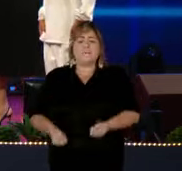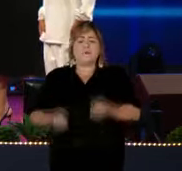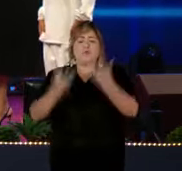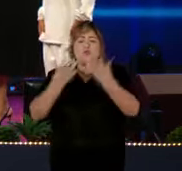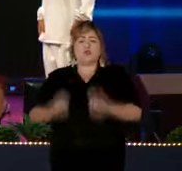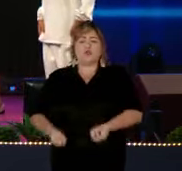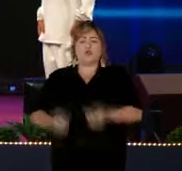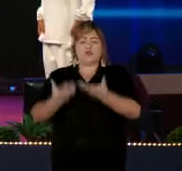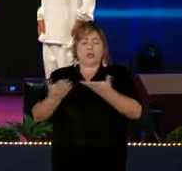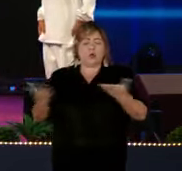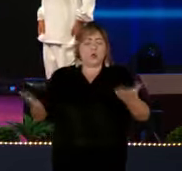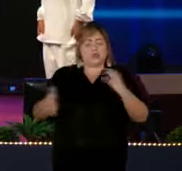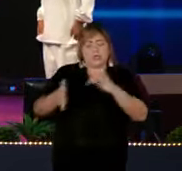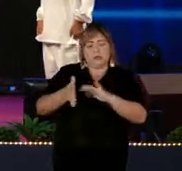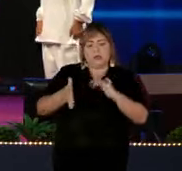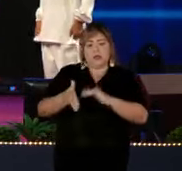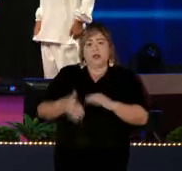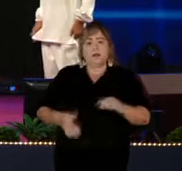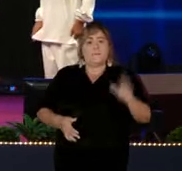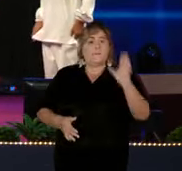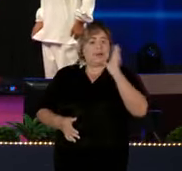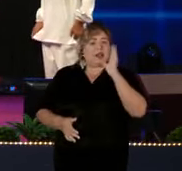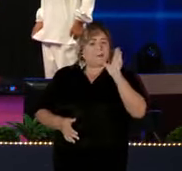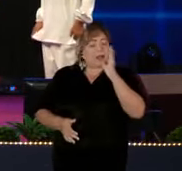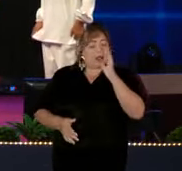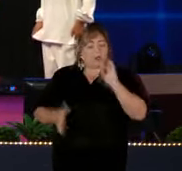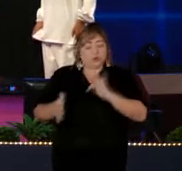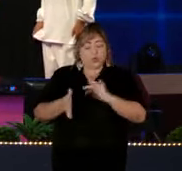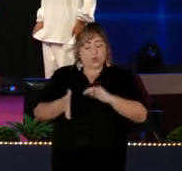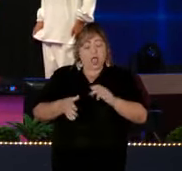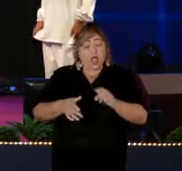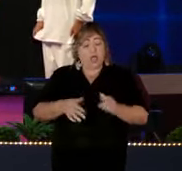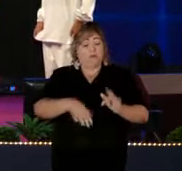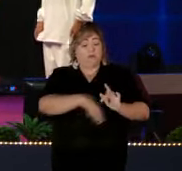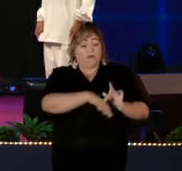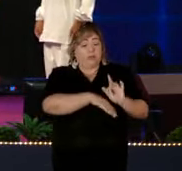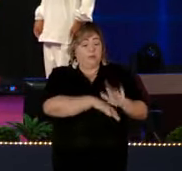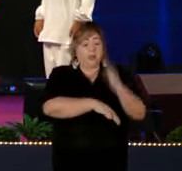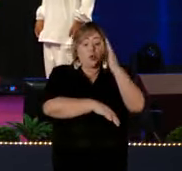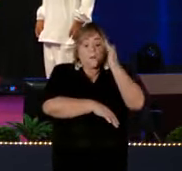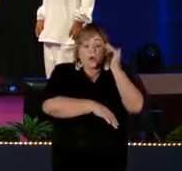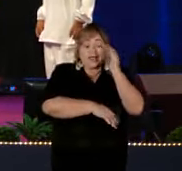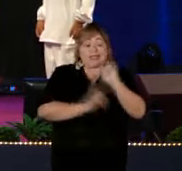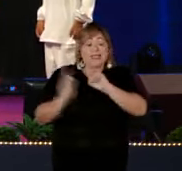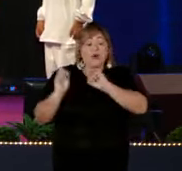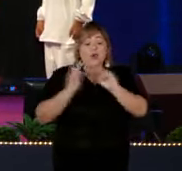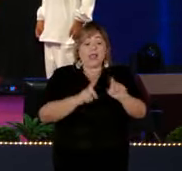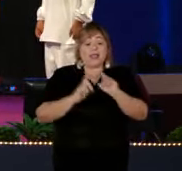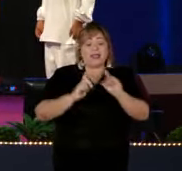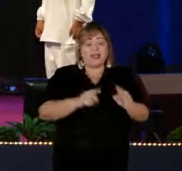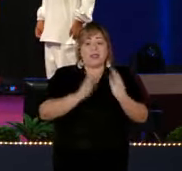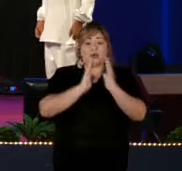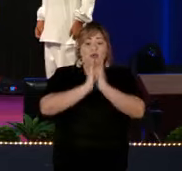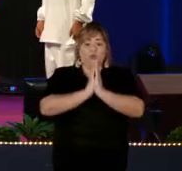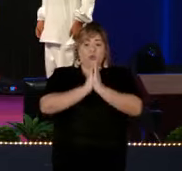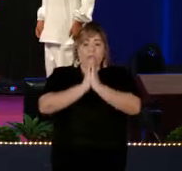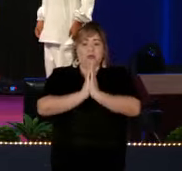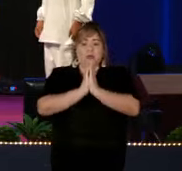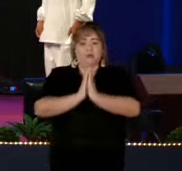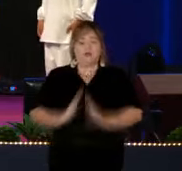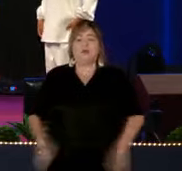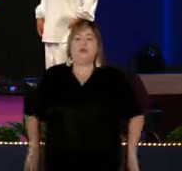me decía, mamá, vamos a estudiar temprano porque yo quiero ir al círculo de oración y yo voy para allá y yo quiero ir, vamos a